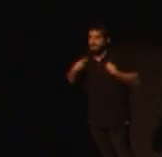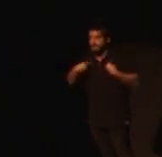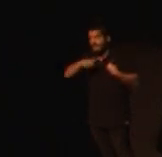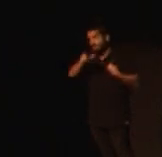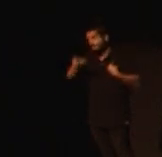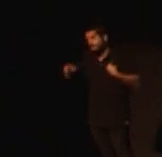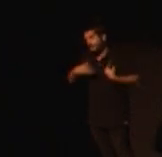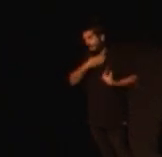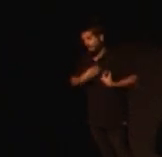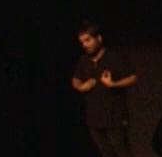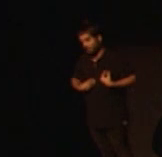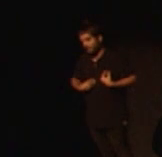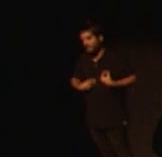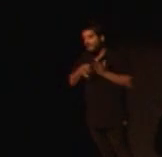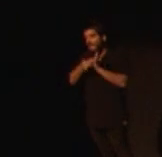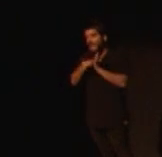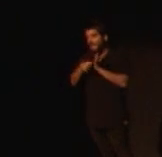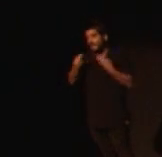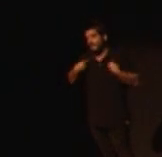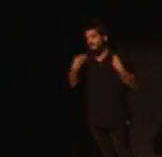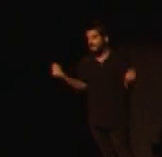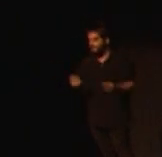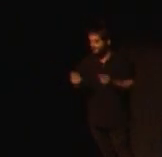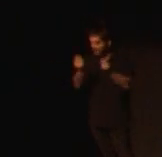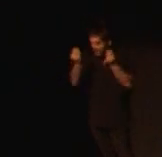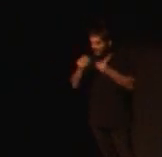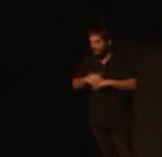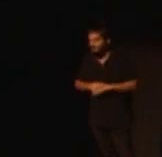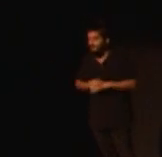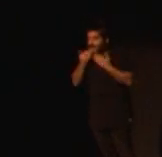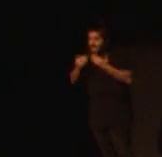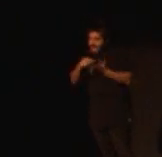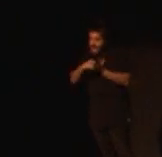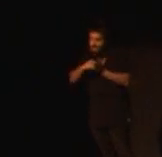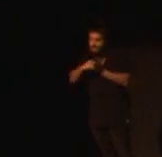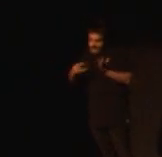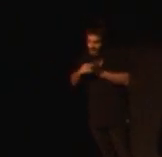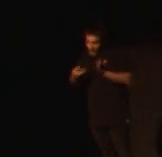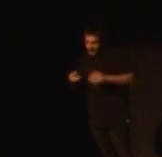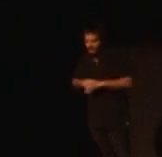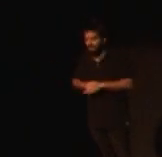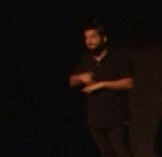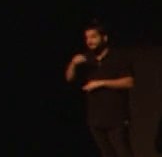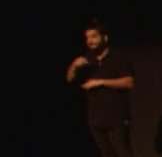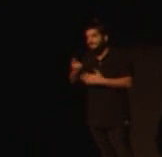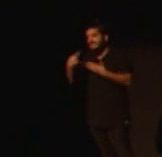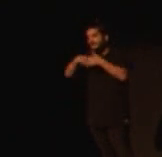uso de la tecnología. El Gobierno regional, consciente del valor y la utilidad de esta iniciativa, la incluyó en la Agenda Digital de la Región de